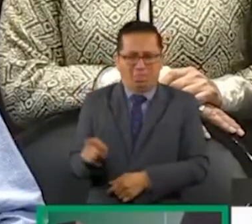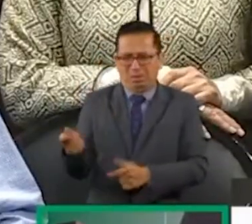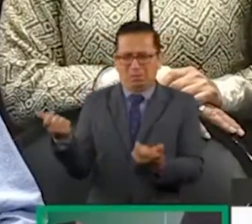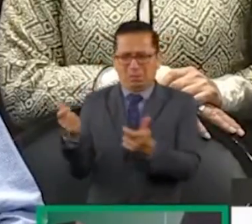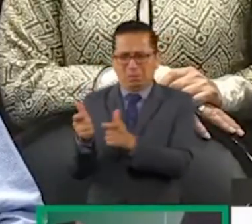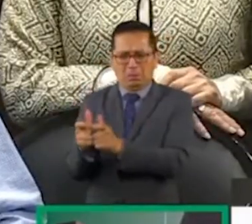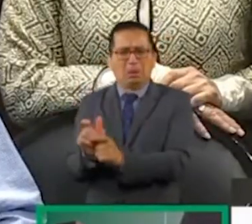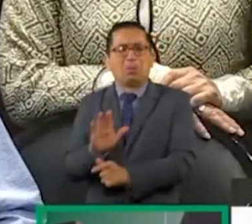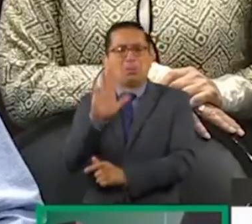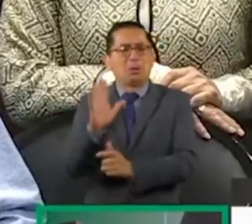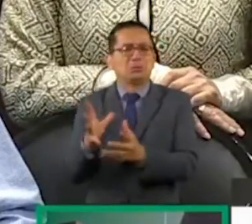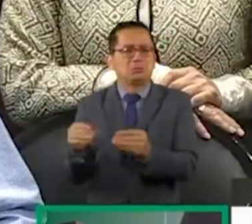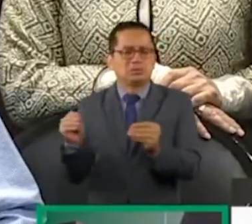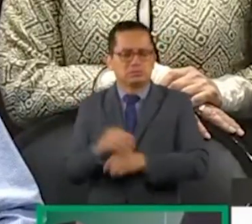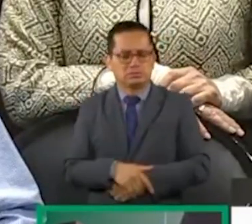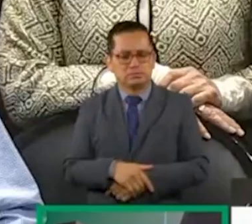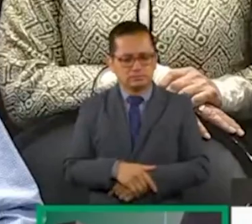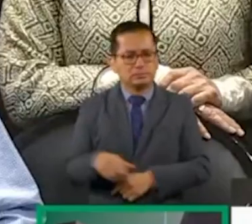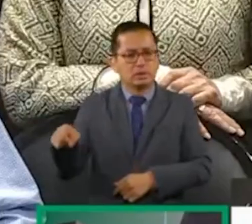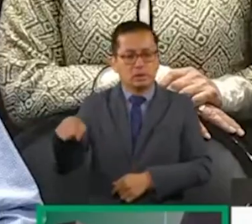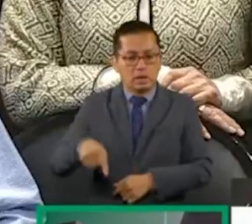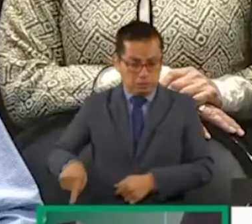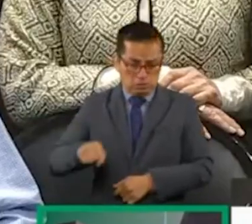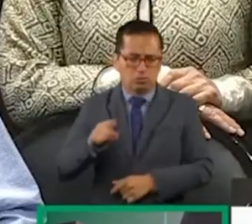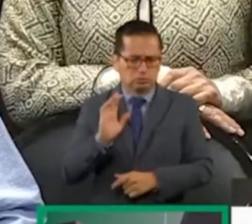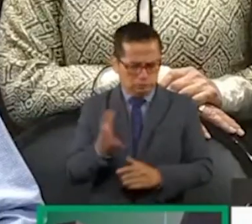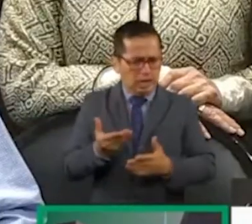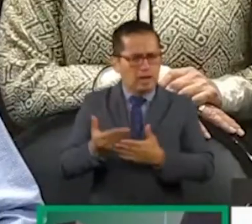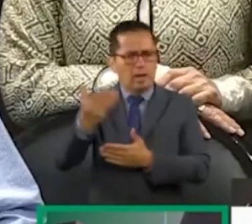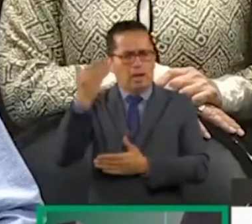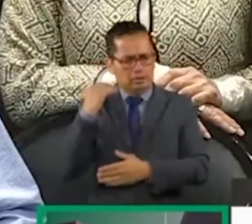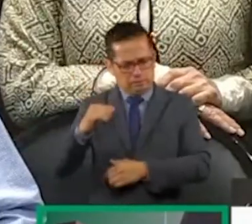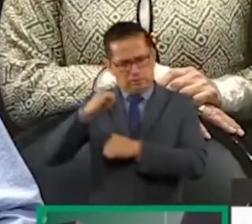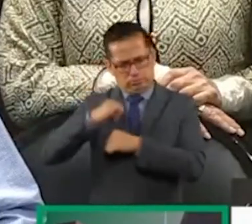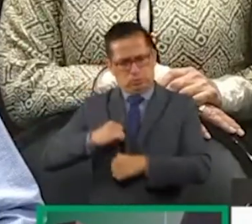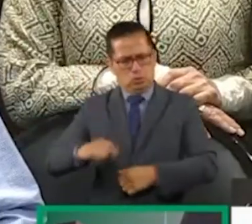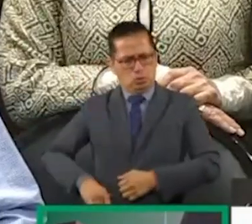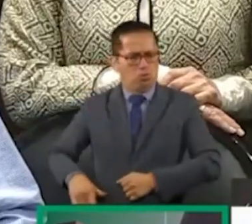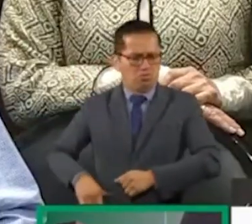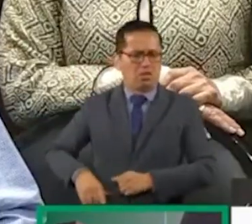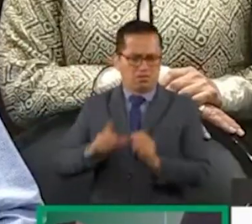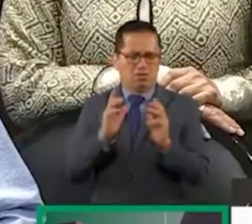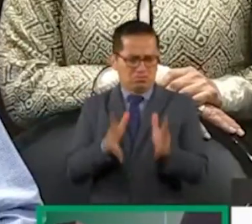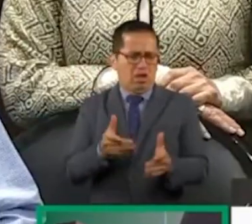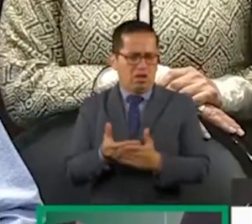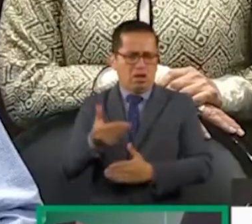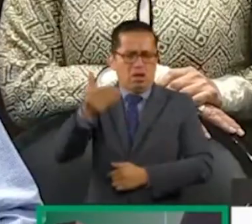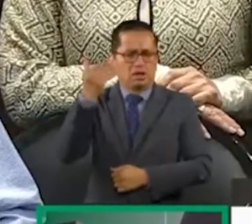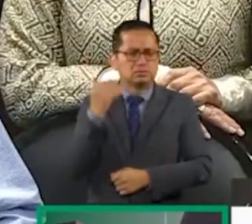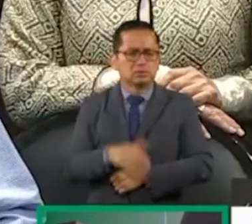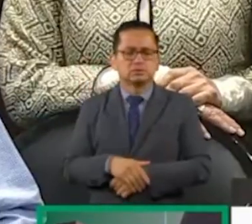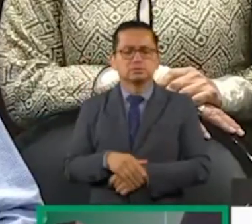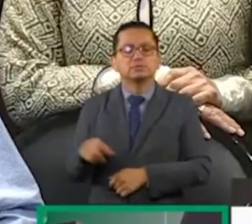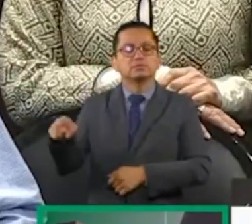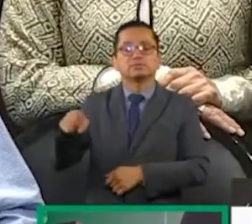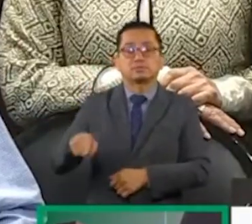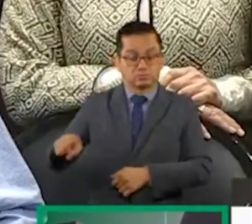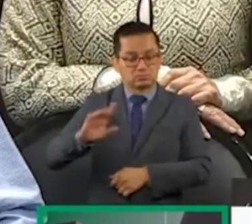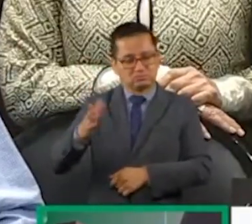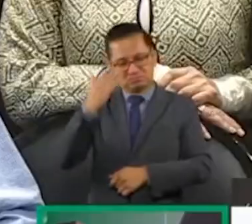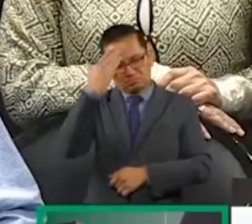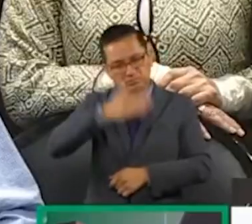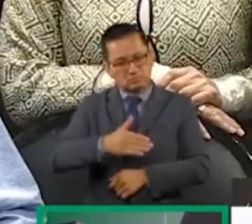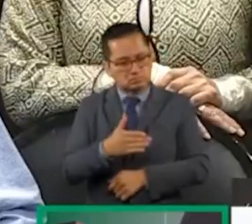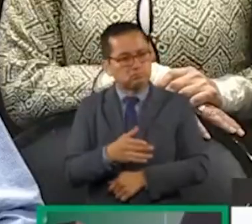algo. Ellos ya han gobernado. Ellos ya han gobernado y saben que se necesita al